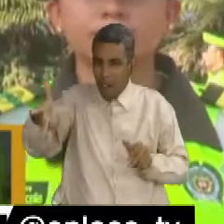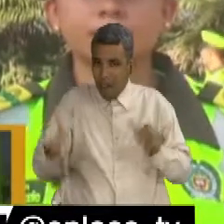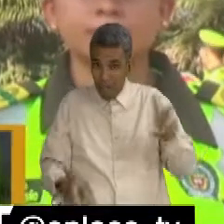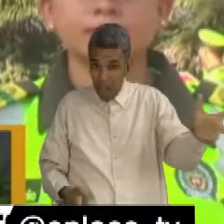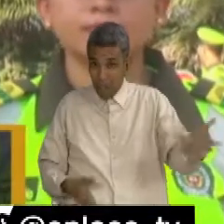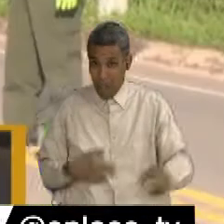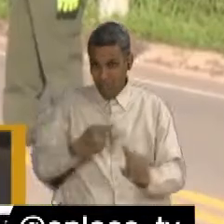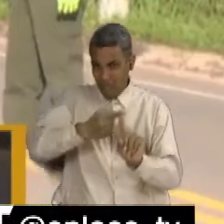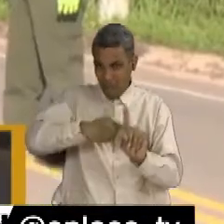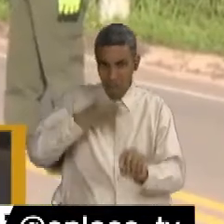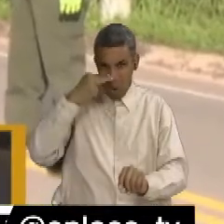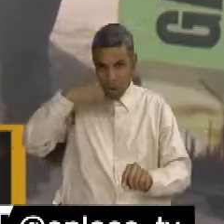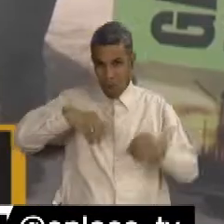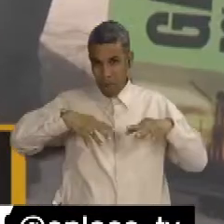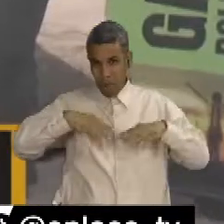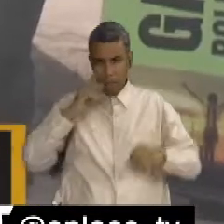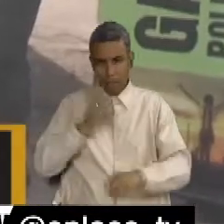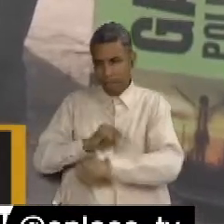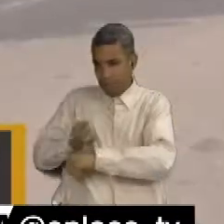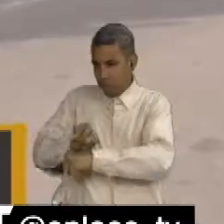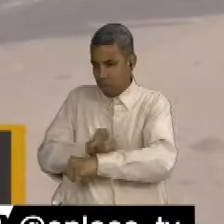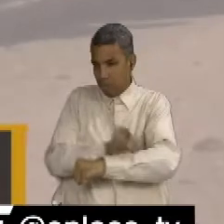ancho del país.